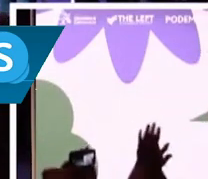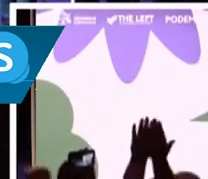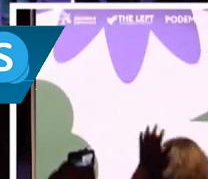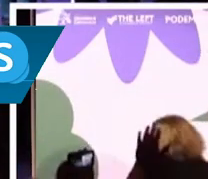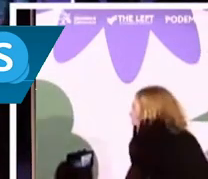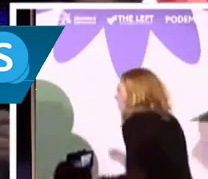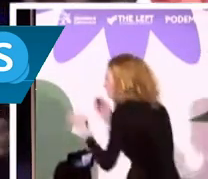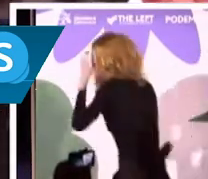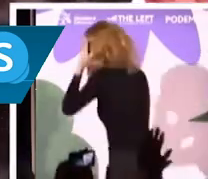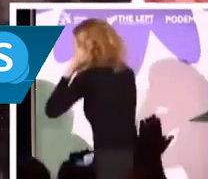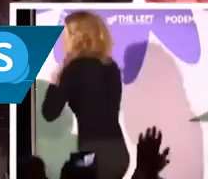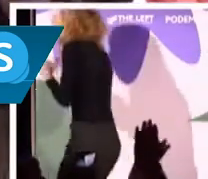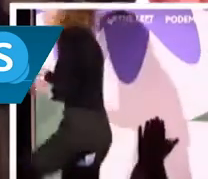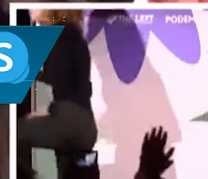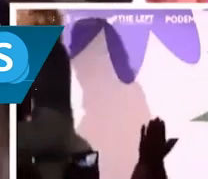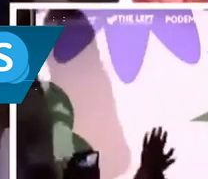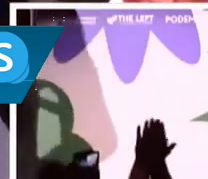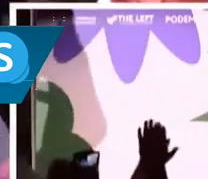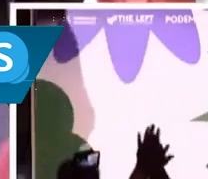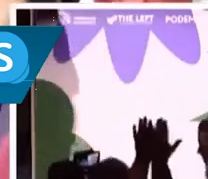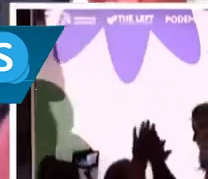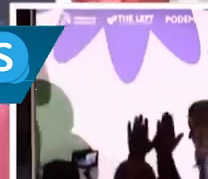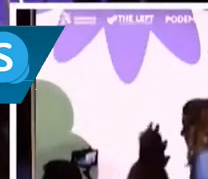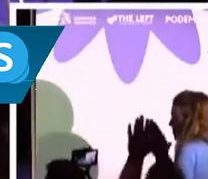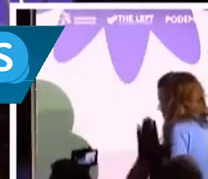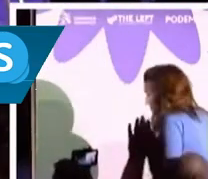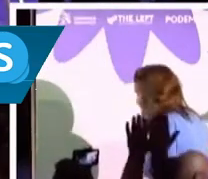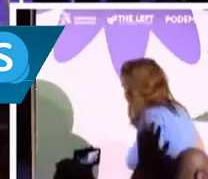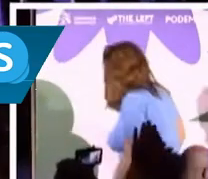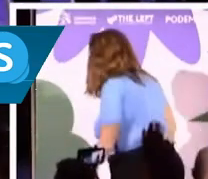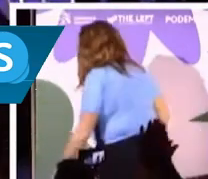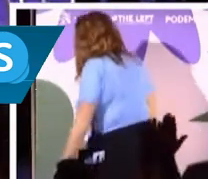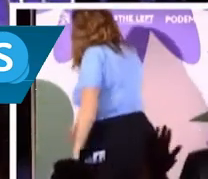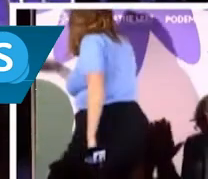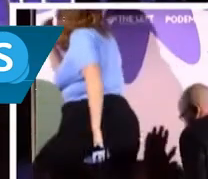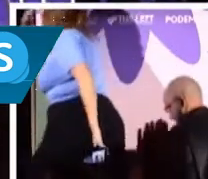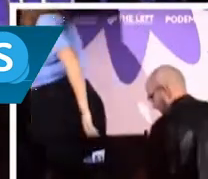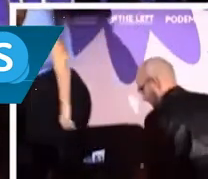parece amable parece amable pero luego yo creo que es más mala que latina